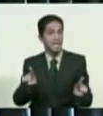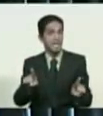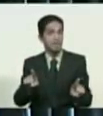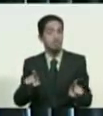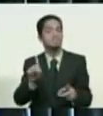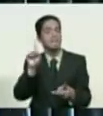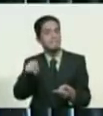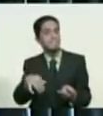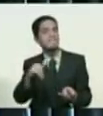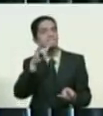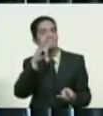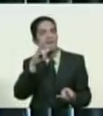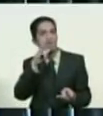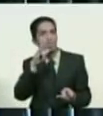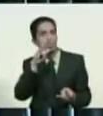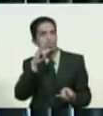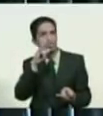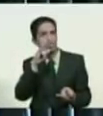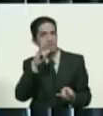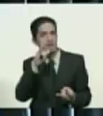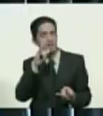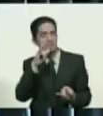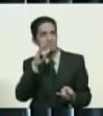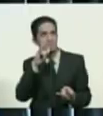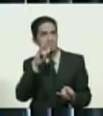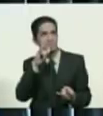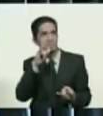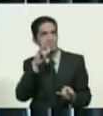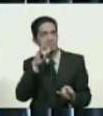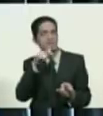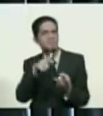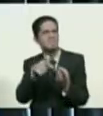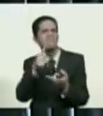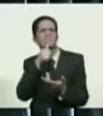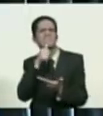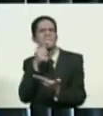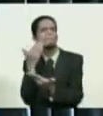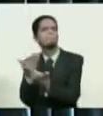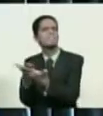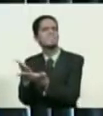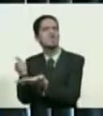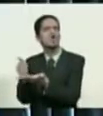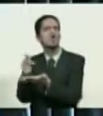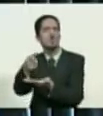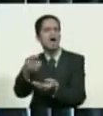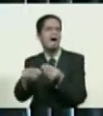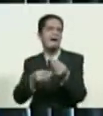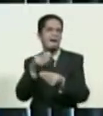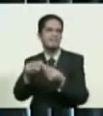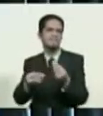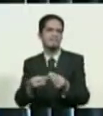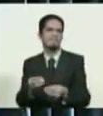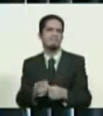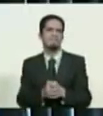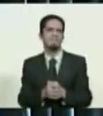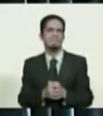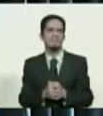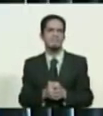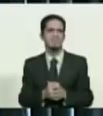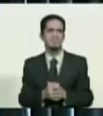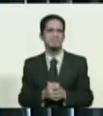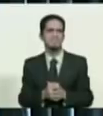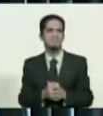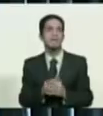denuncia y confiesa que lo hizo a órdenes de Julio Borges. Es por